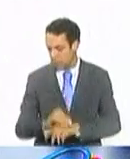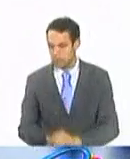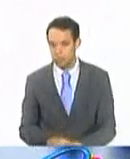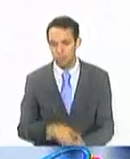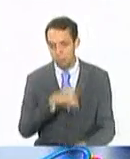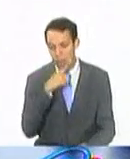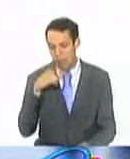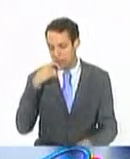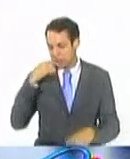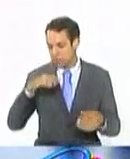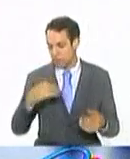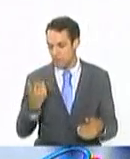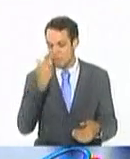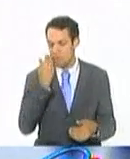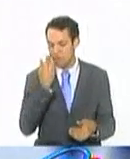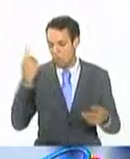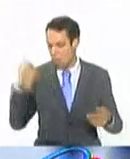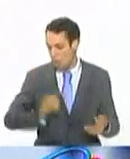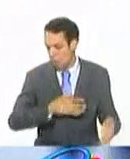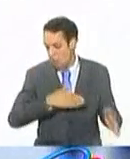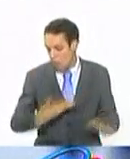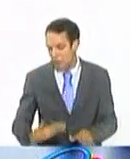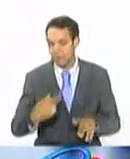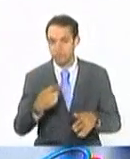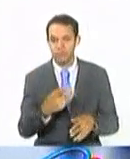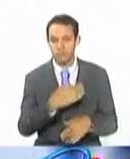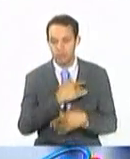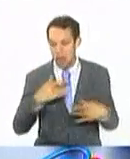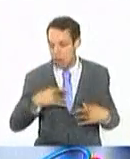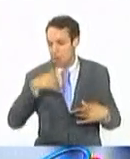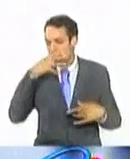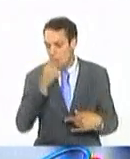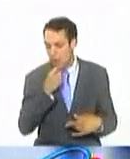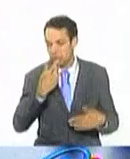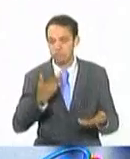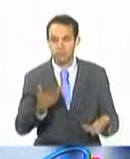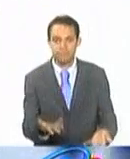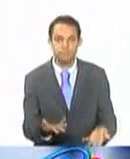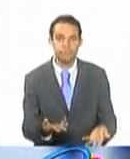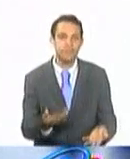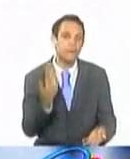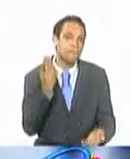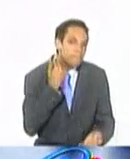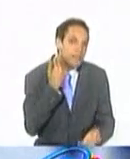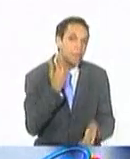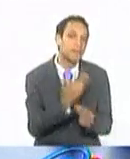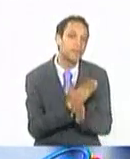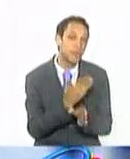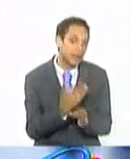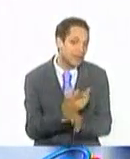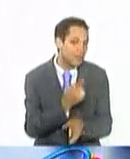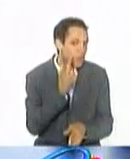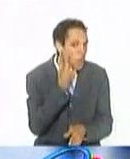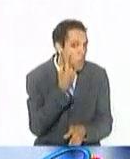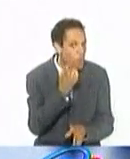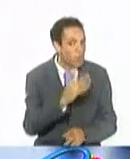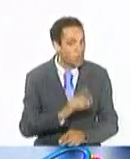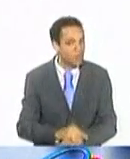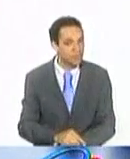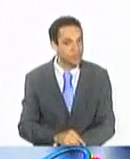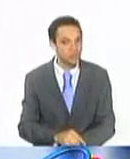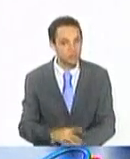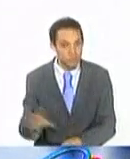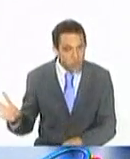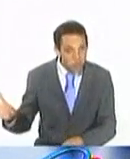poder de mi palabra con el pensamiento a que no me voy a aliviar no me voy a aliviar entonces señora y todas las personas que